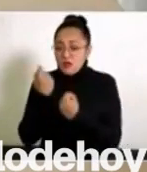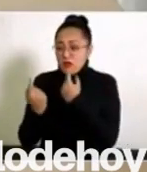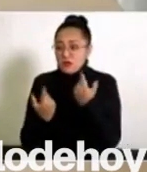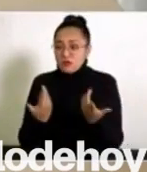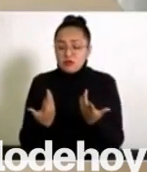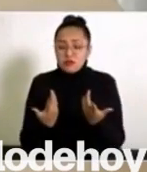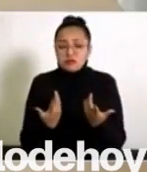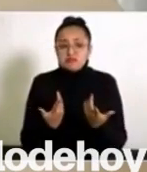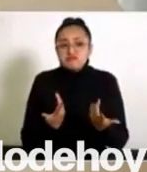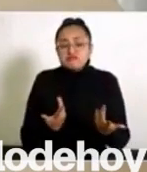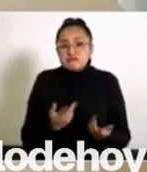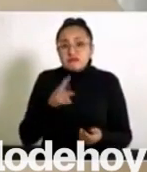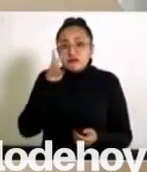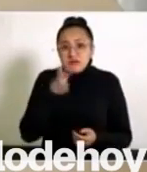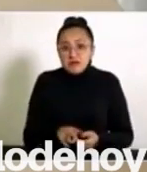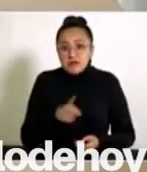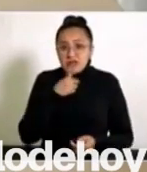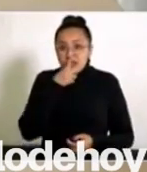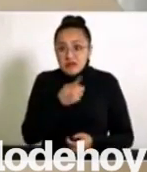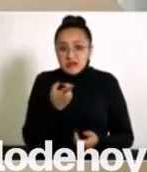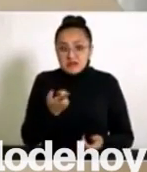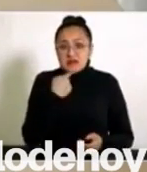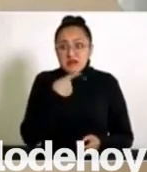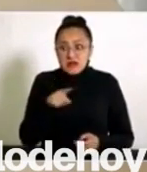desvirtúen esas acusaciones